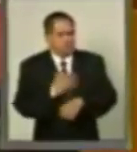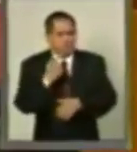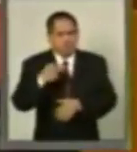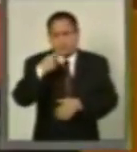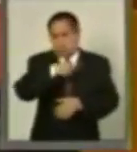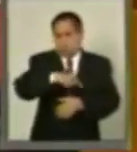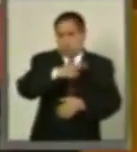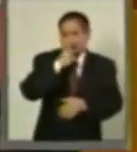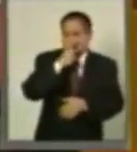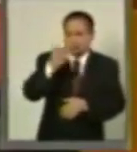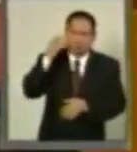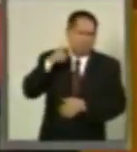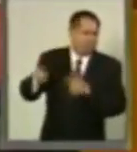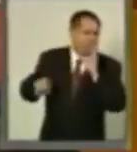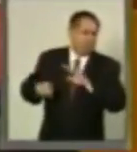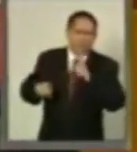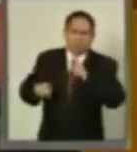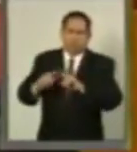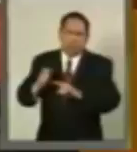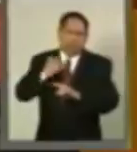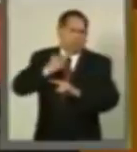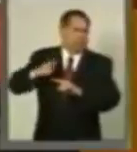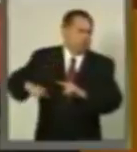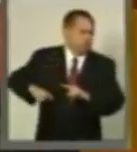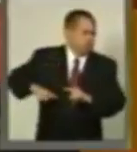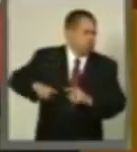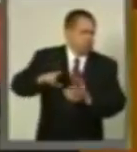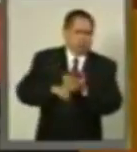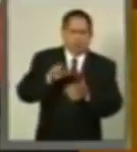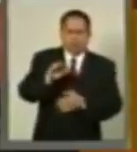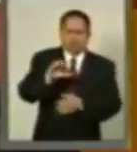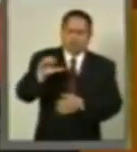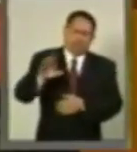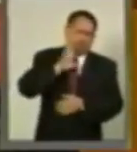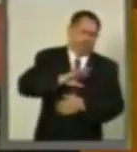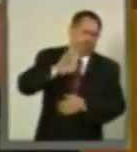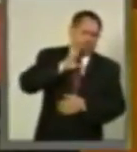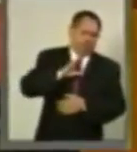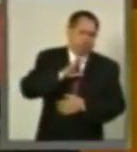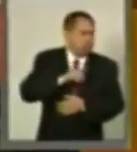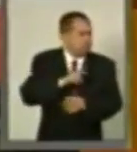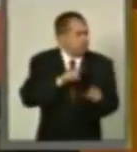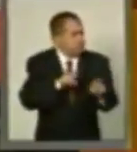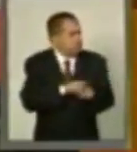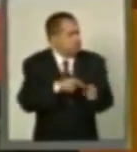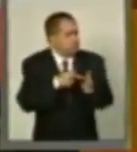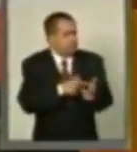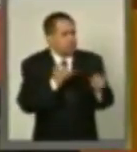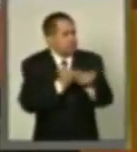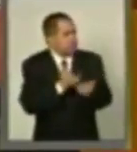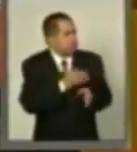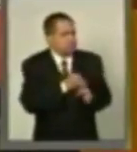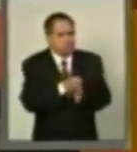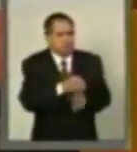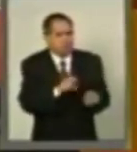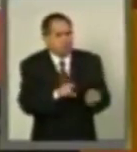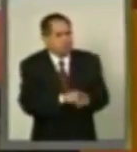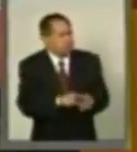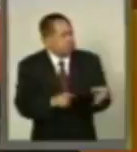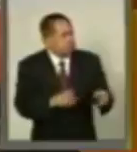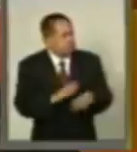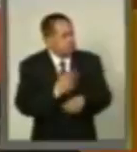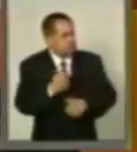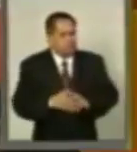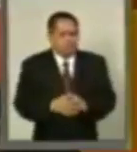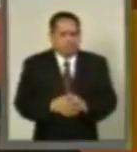ustedes han criticado lo que hizo el gobierno de Felipe Calderón en materia de seguridad. También